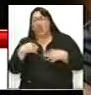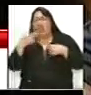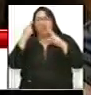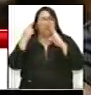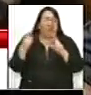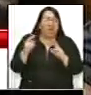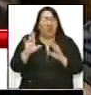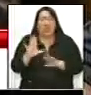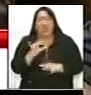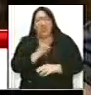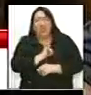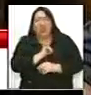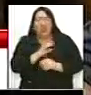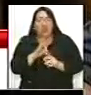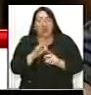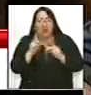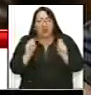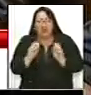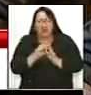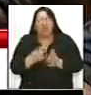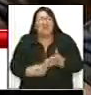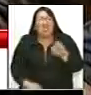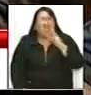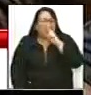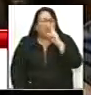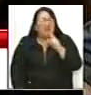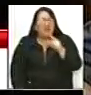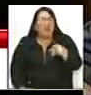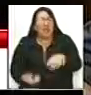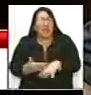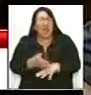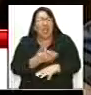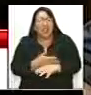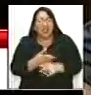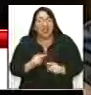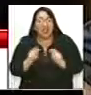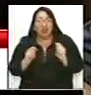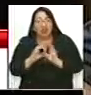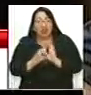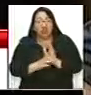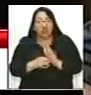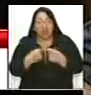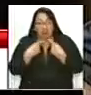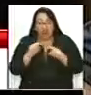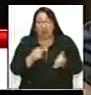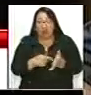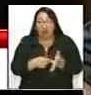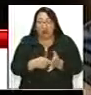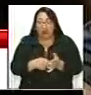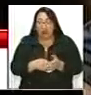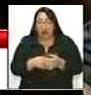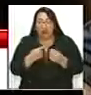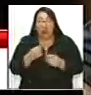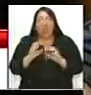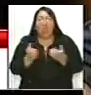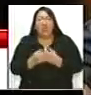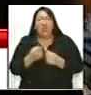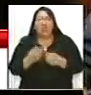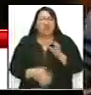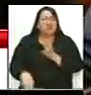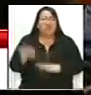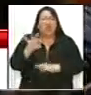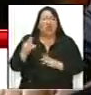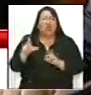la institucionalidad. O sea, ¿de qué respeto a la institucionalidad si el Tribunal Constitucional se está pronunciándose? ¿Por qué el Congreso saca otra